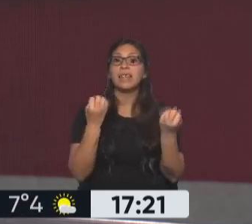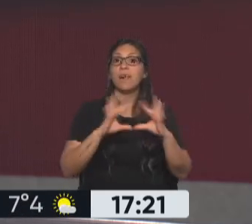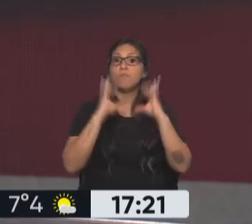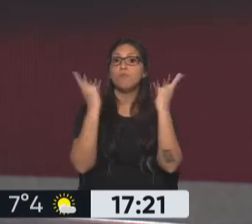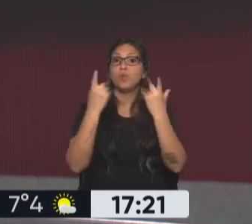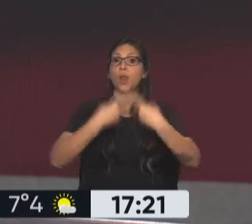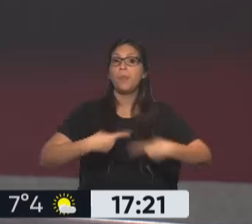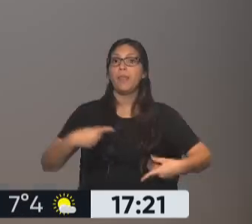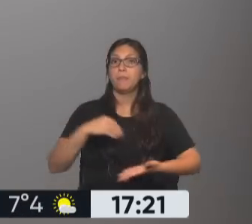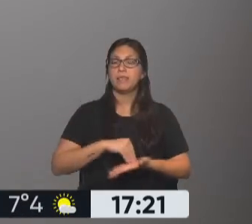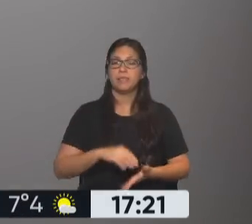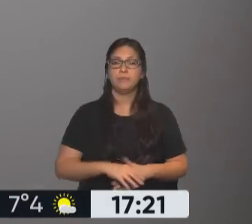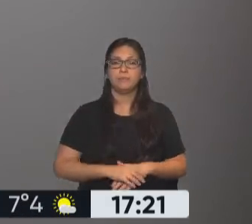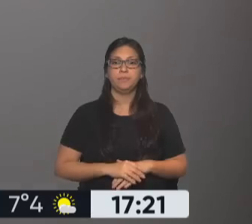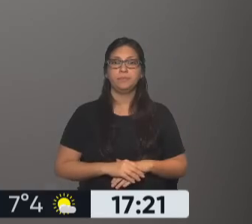más noticias.